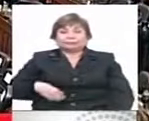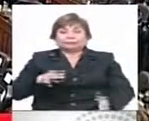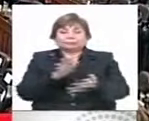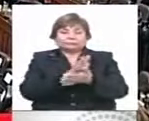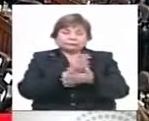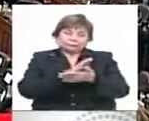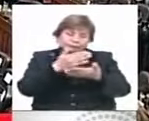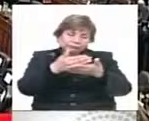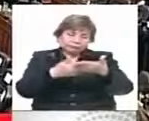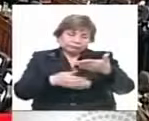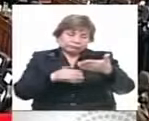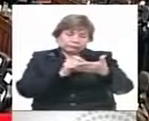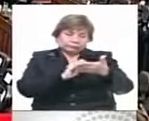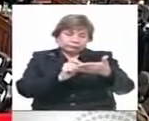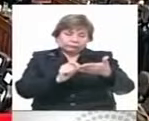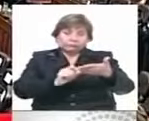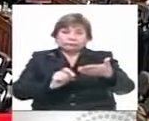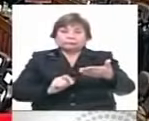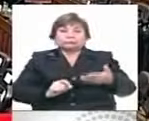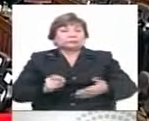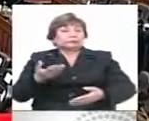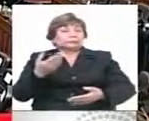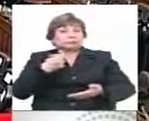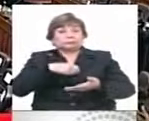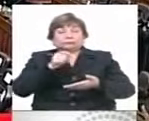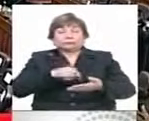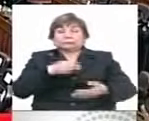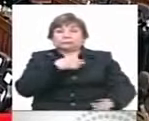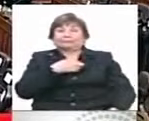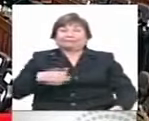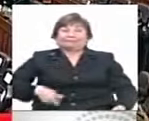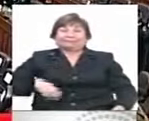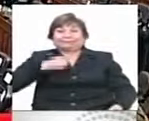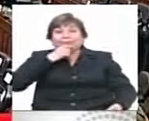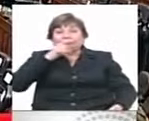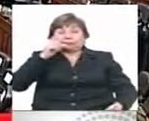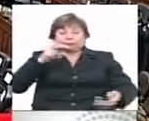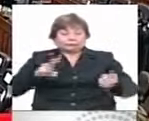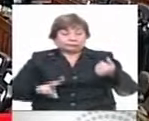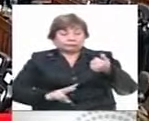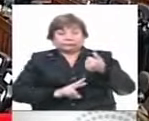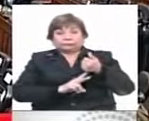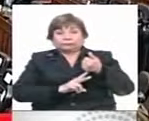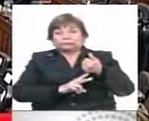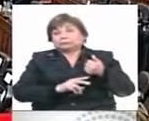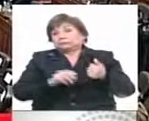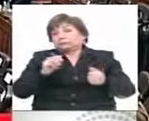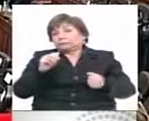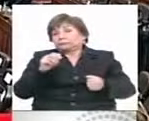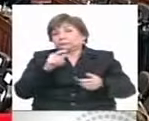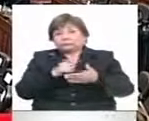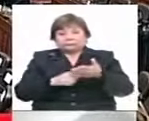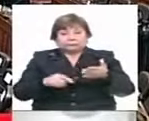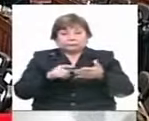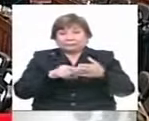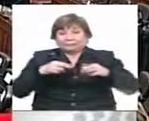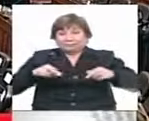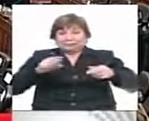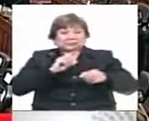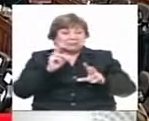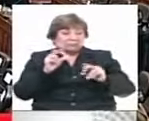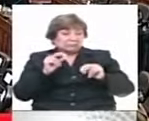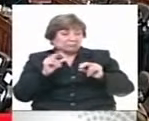oficio firmado por la presidenta del Congreso, en este caso, y uno de los vicepresidentes. Si el Pleno negara su confianza al